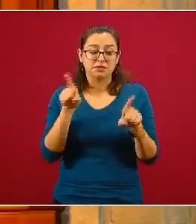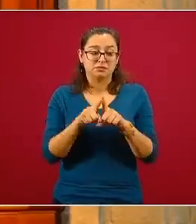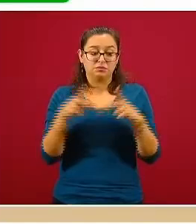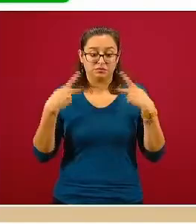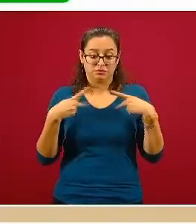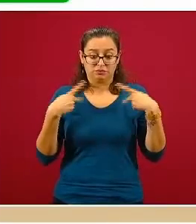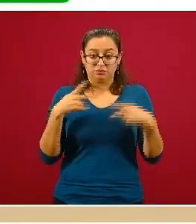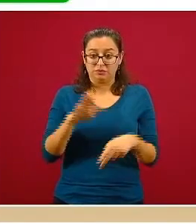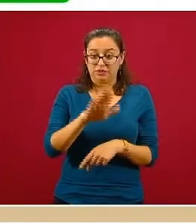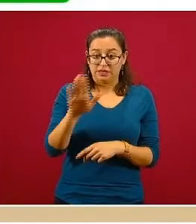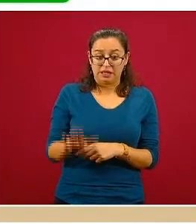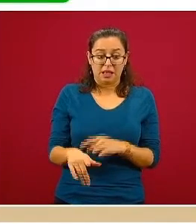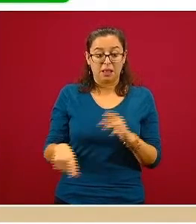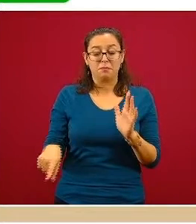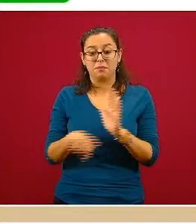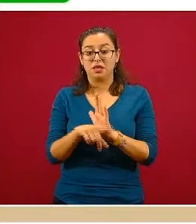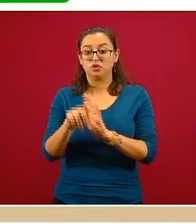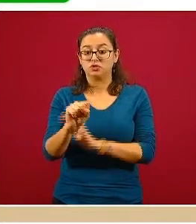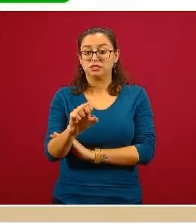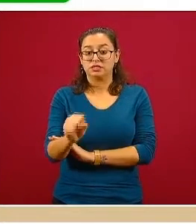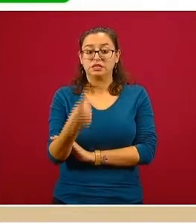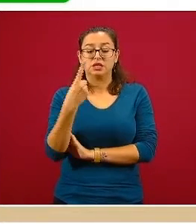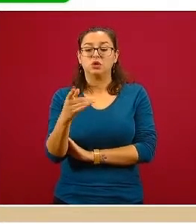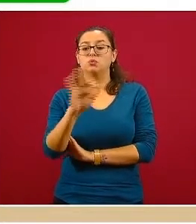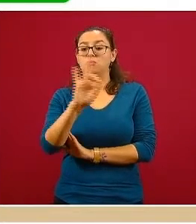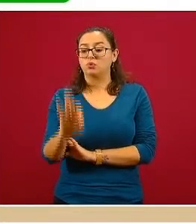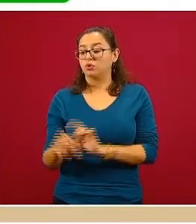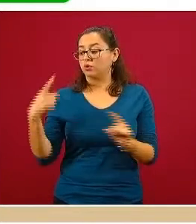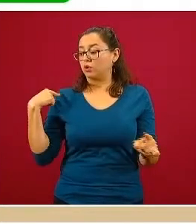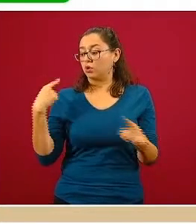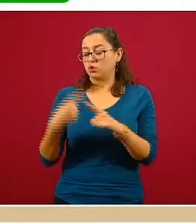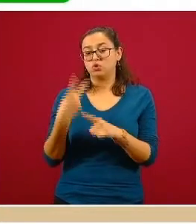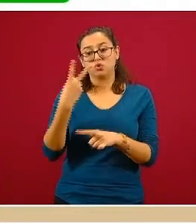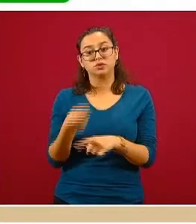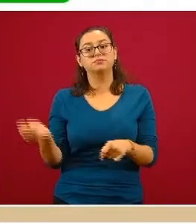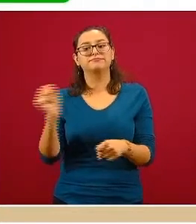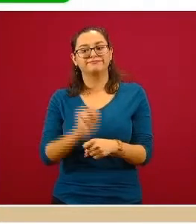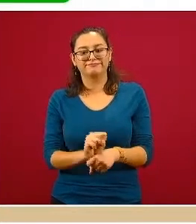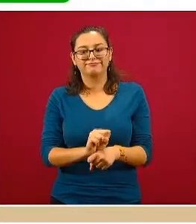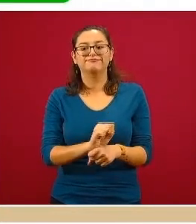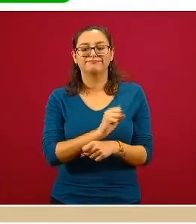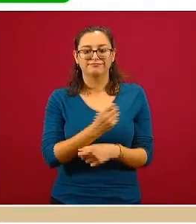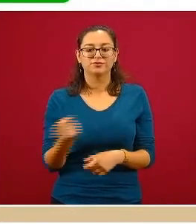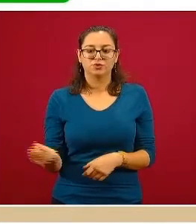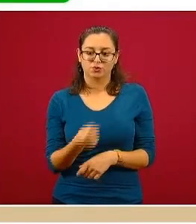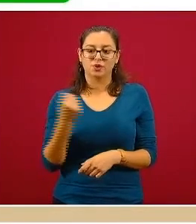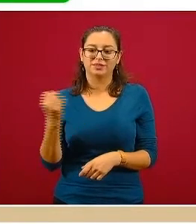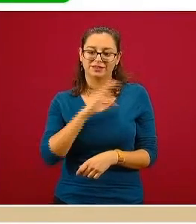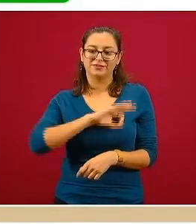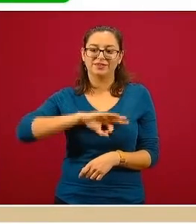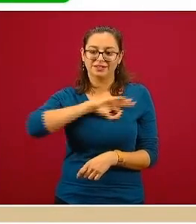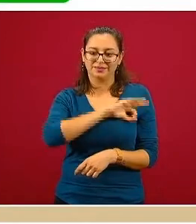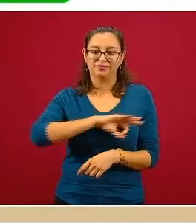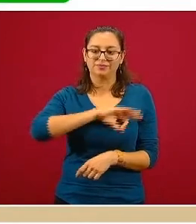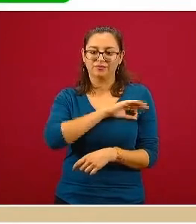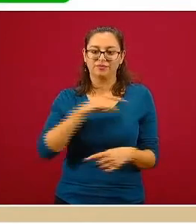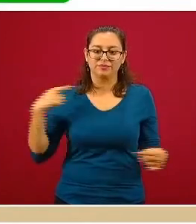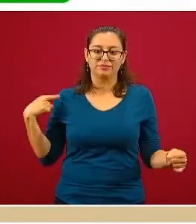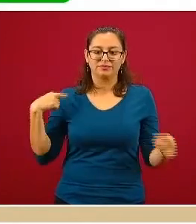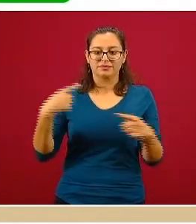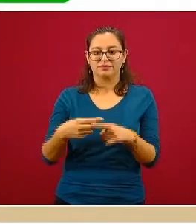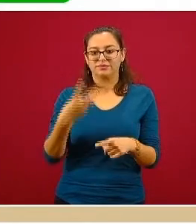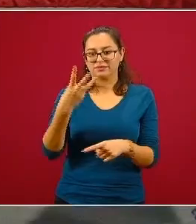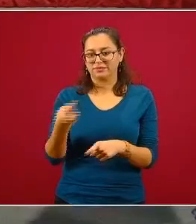importante, menos 61% en las últimas dos semanas, con una tendencia descendente de prácticamente las últimas